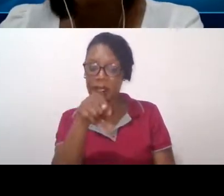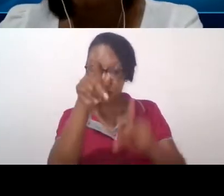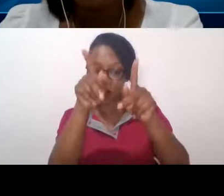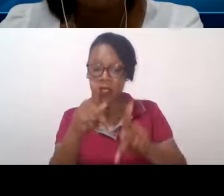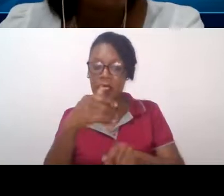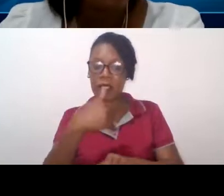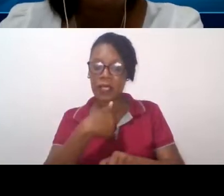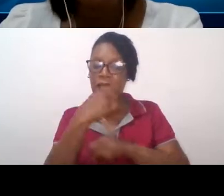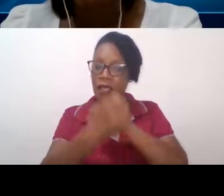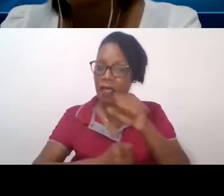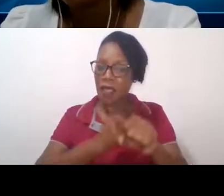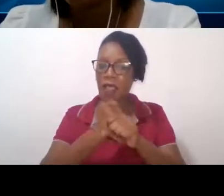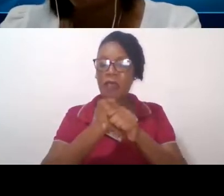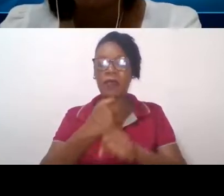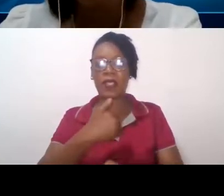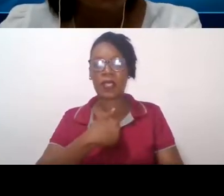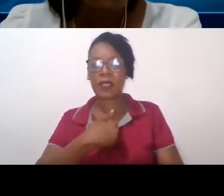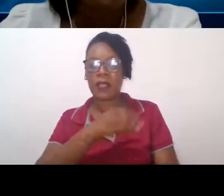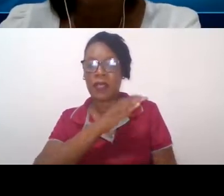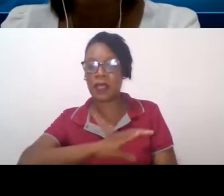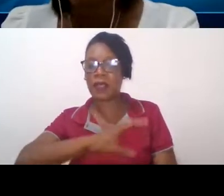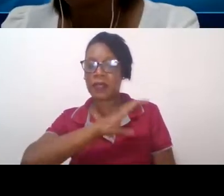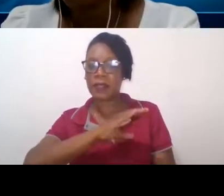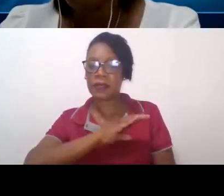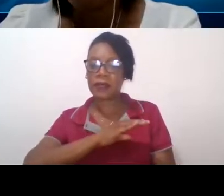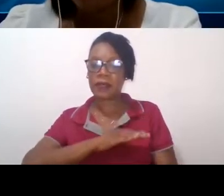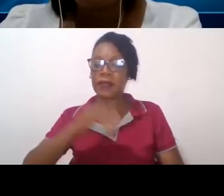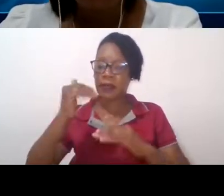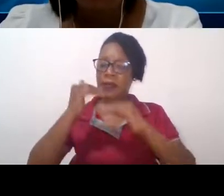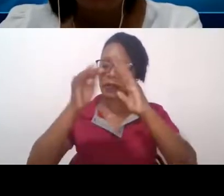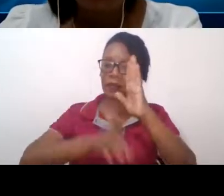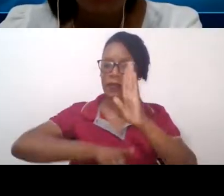edad, tiene características, está en una etapa del desarrollo,